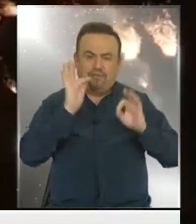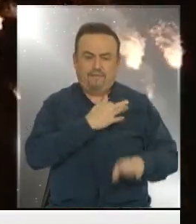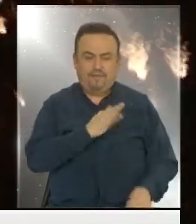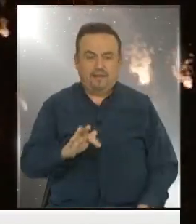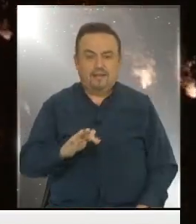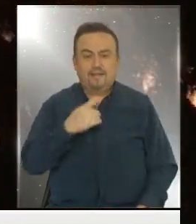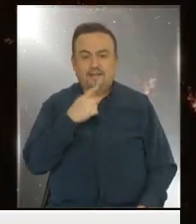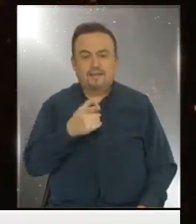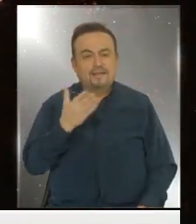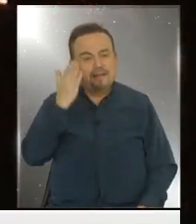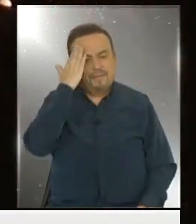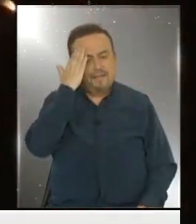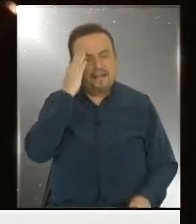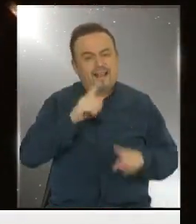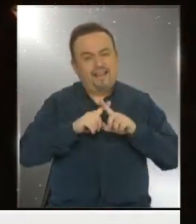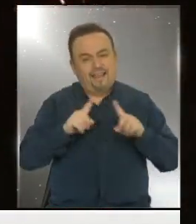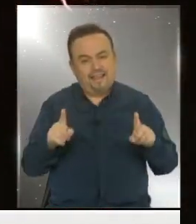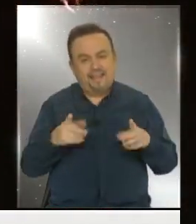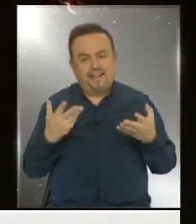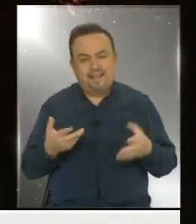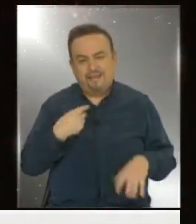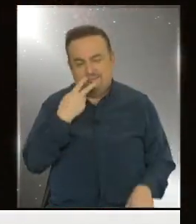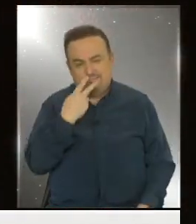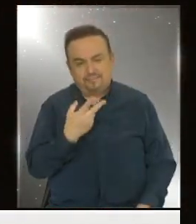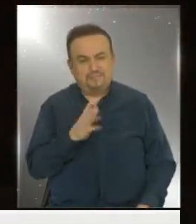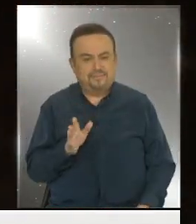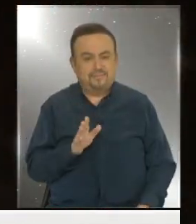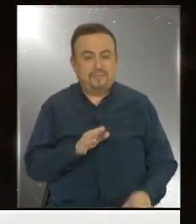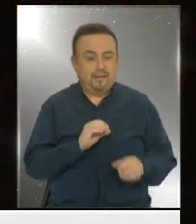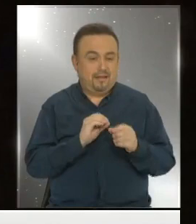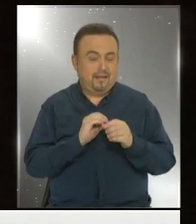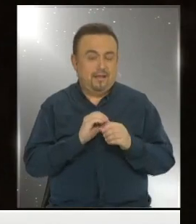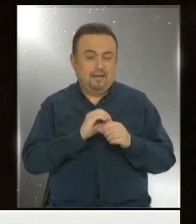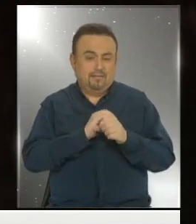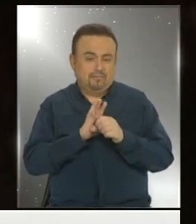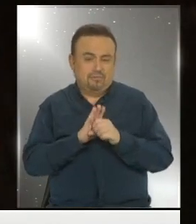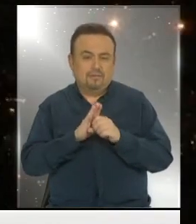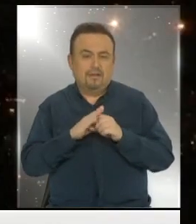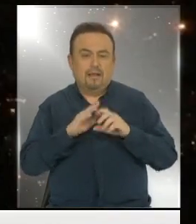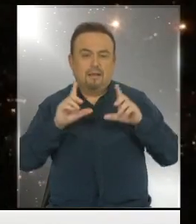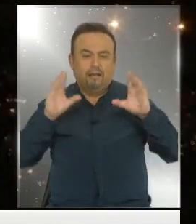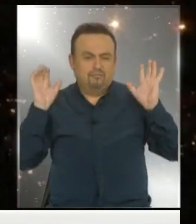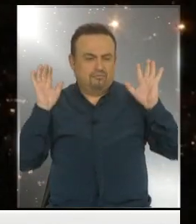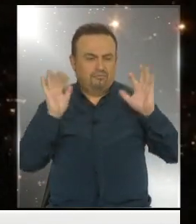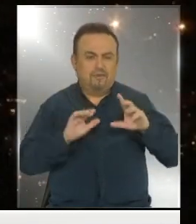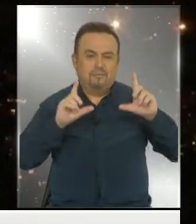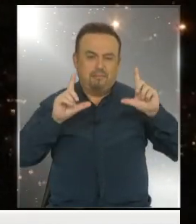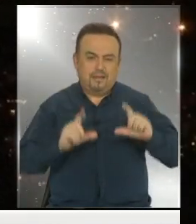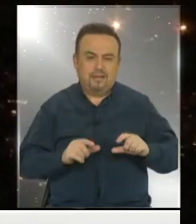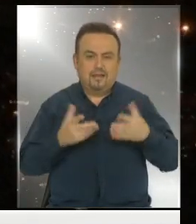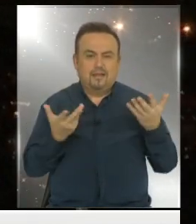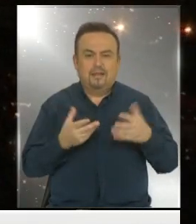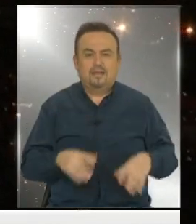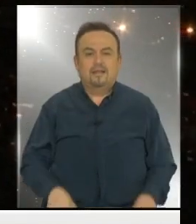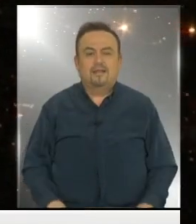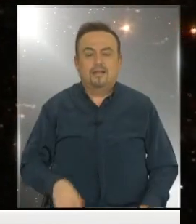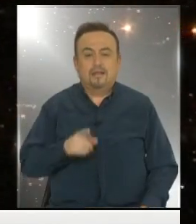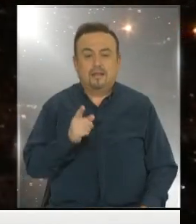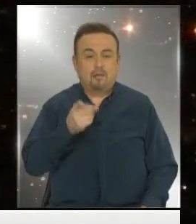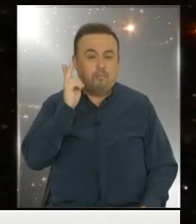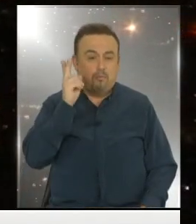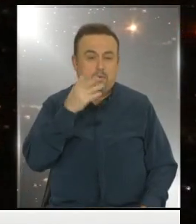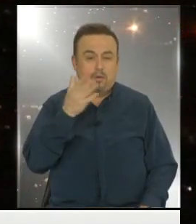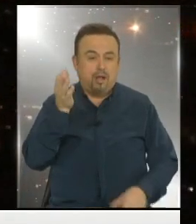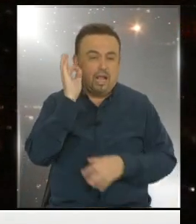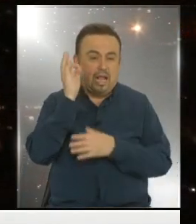una conmemoración distinta, lo revisamos ayer, debido a la pandemia del coronavirus, sin la multitud habitual y además que el gobierno prohibió todas